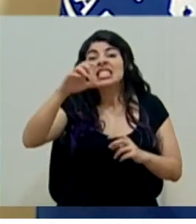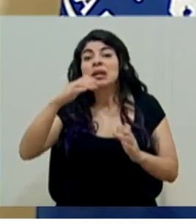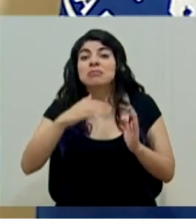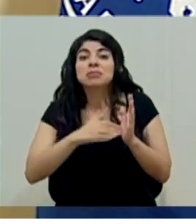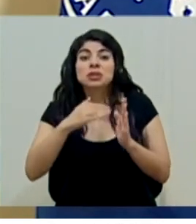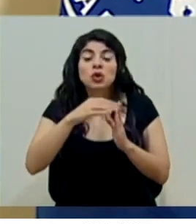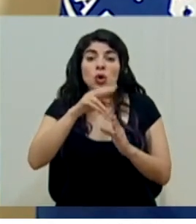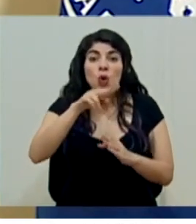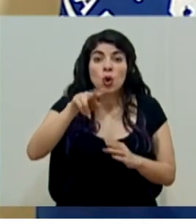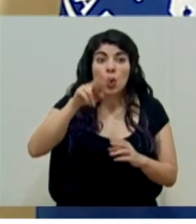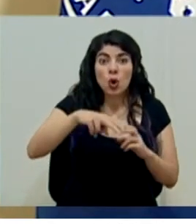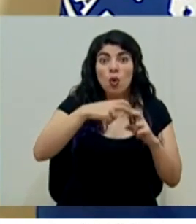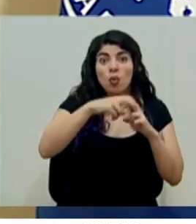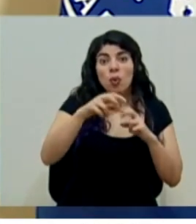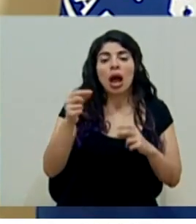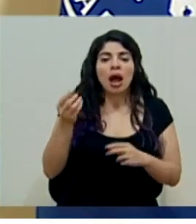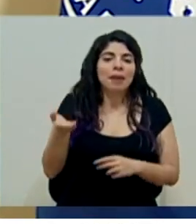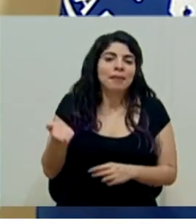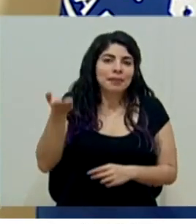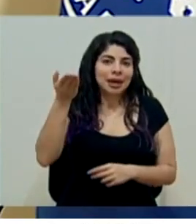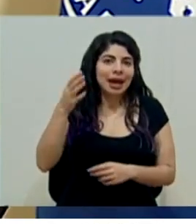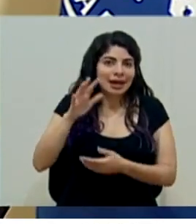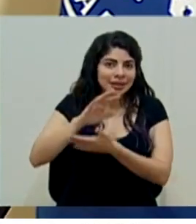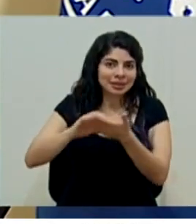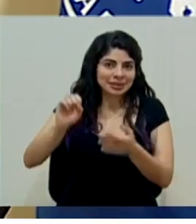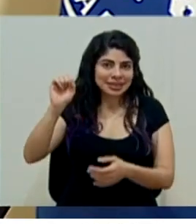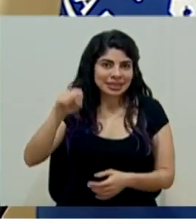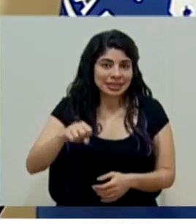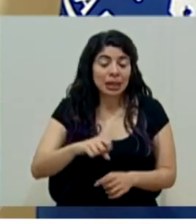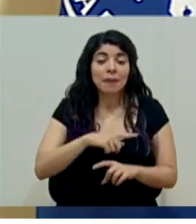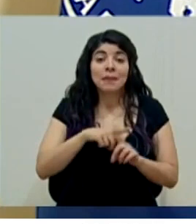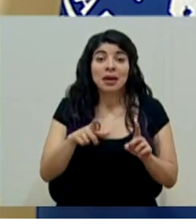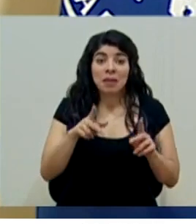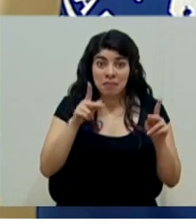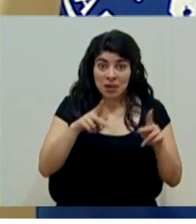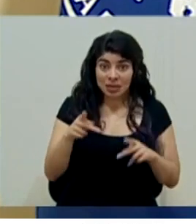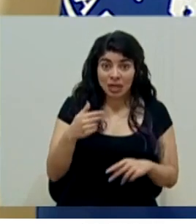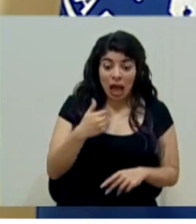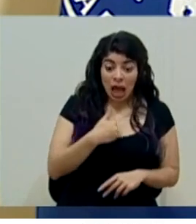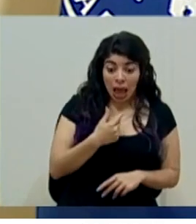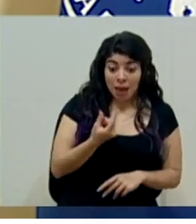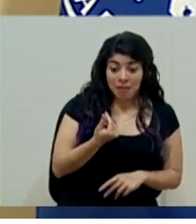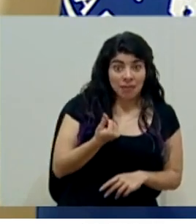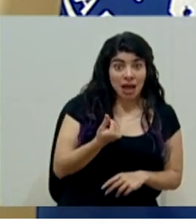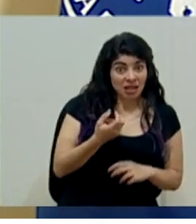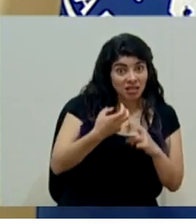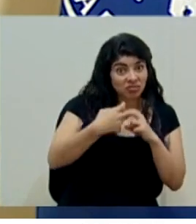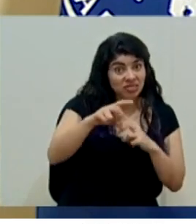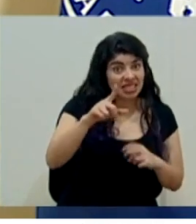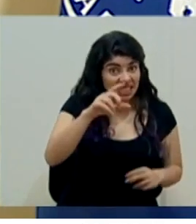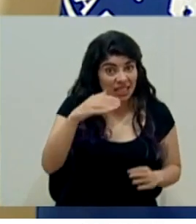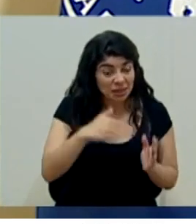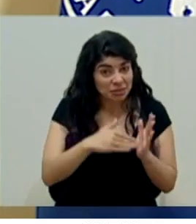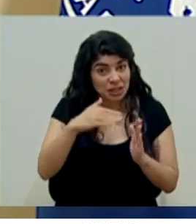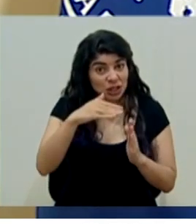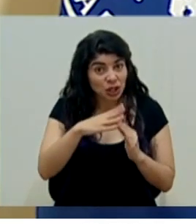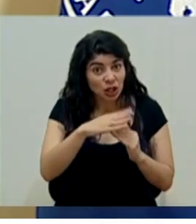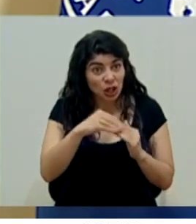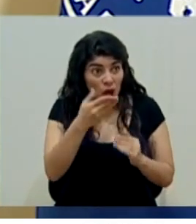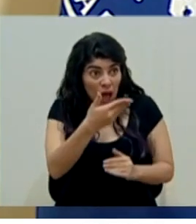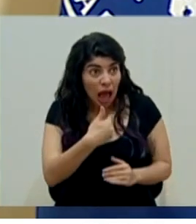colones, es un monto superior. Pero quien tiene la capacidad para hacer una transferencia de 100 millones de